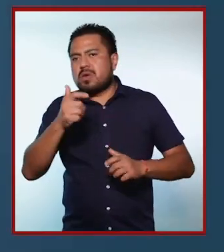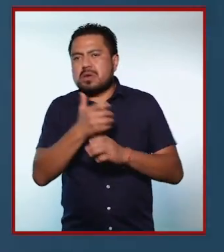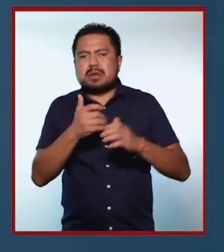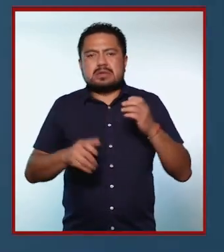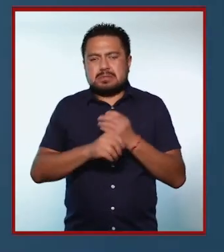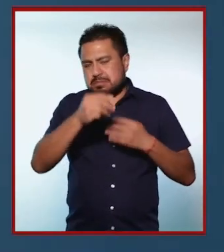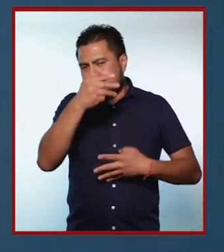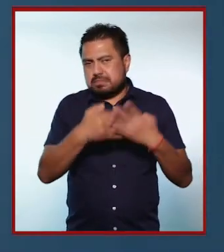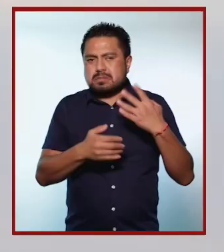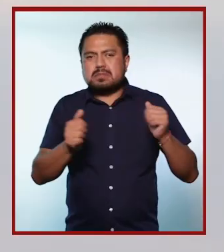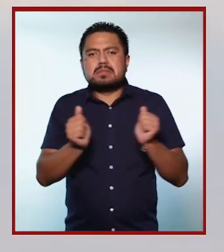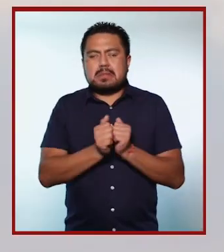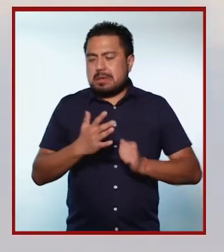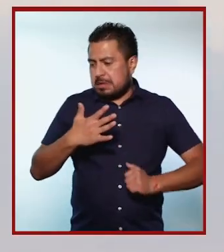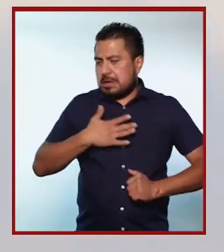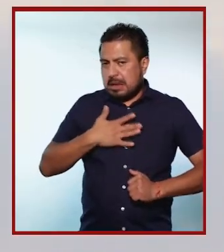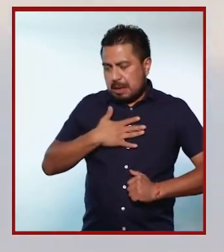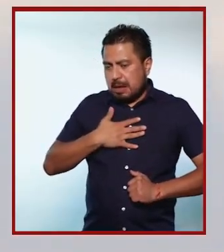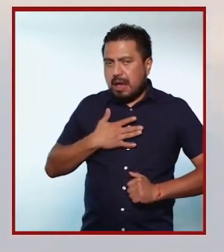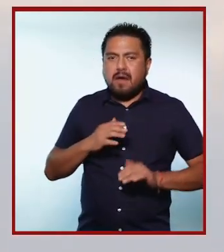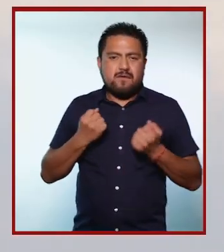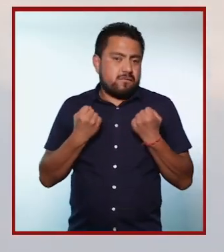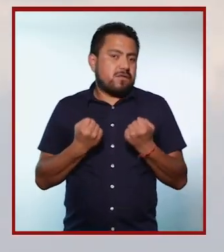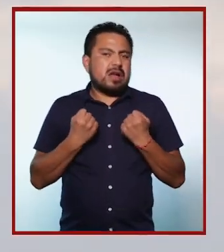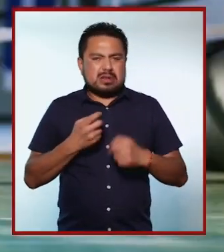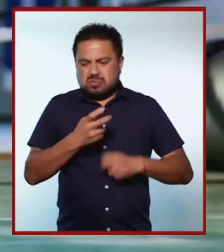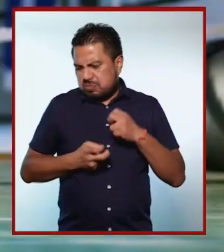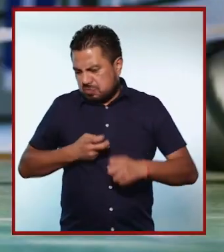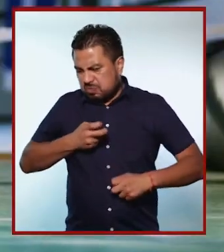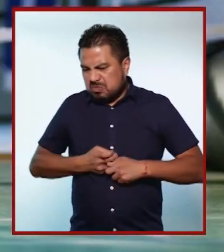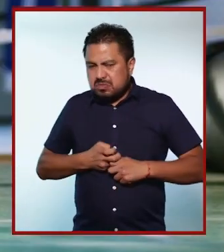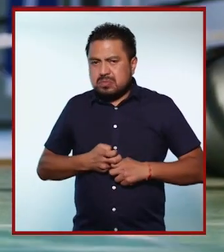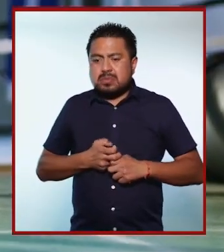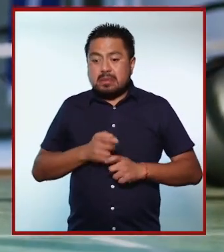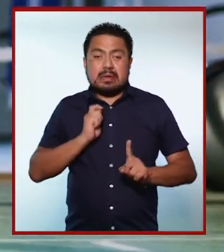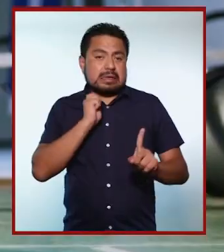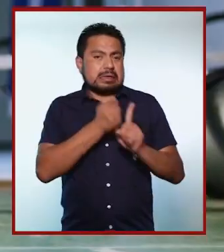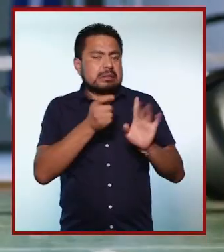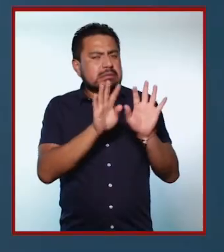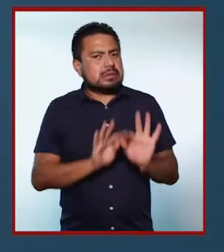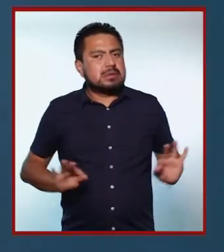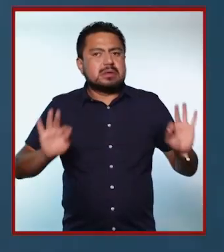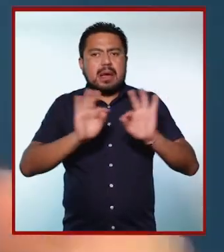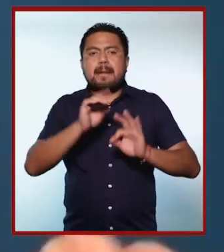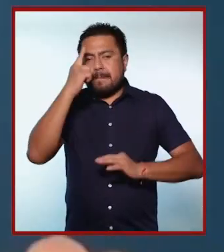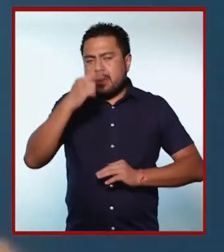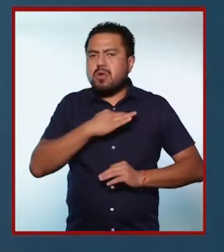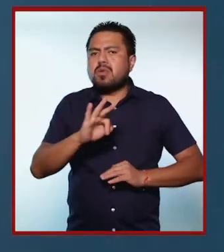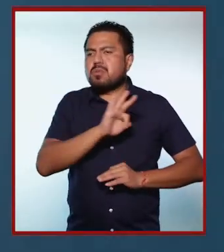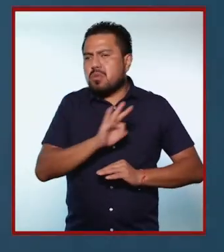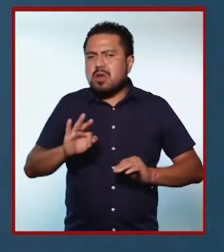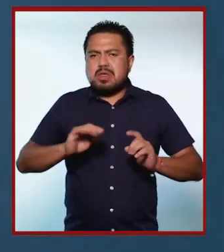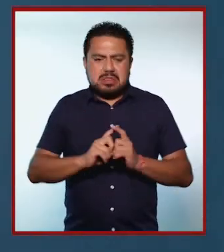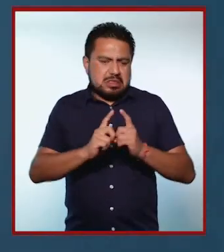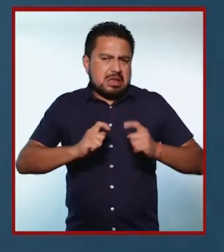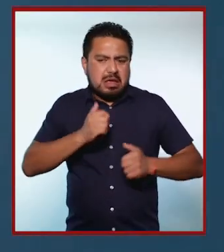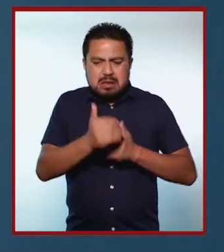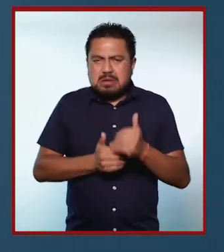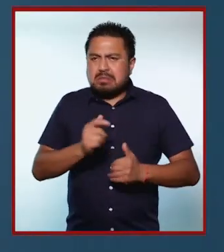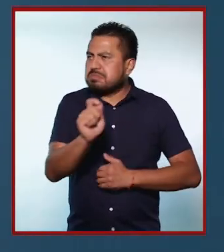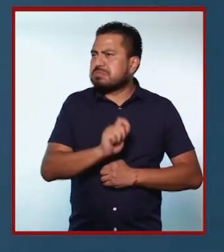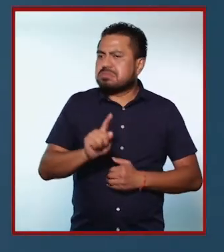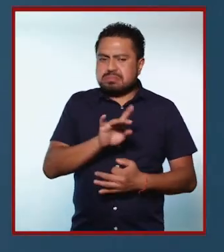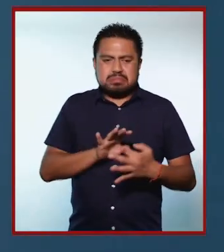desarrollar otras características. En mi caso, la fuerza, la resistencia fueron fundamentales para que yo me pudiera